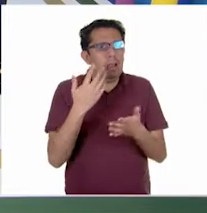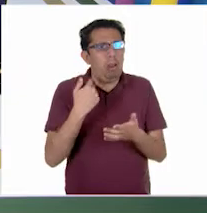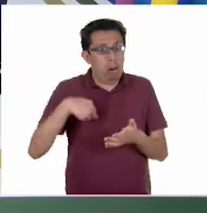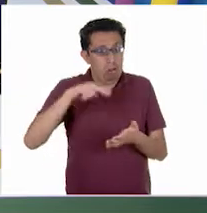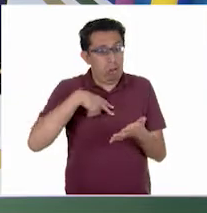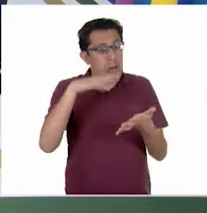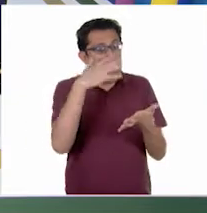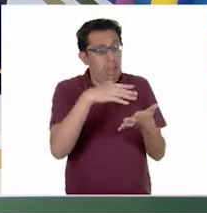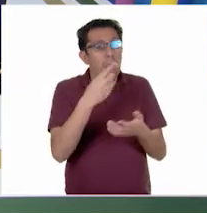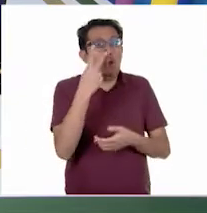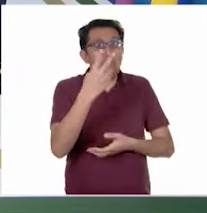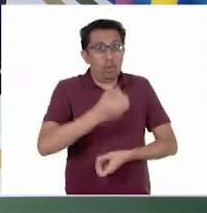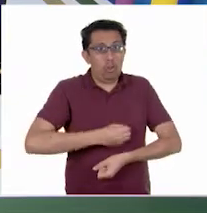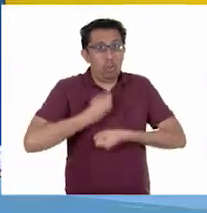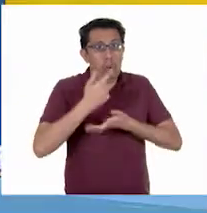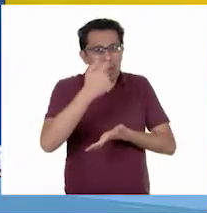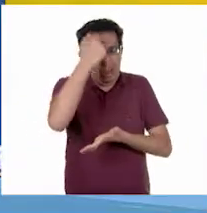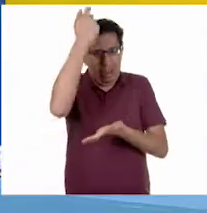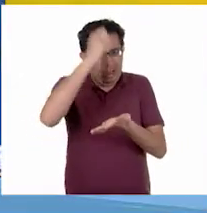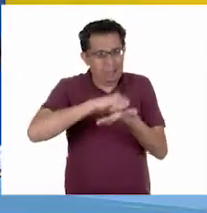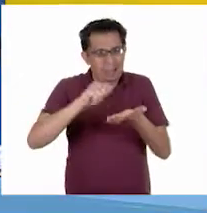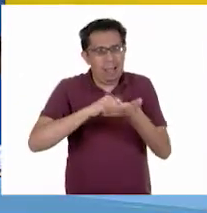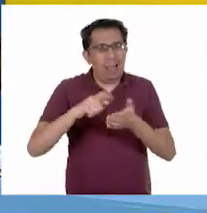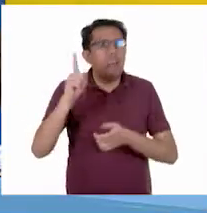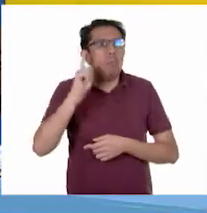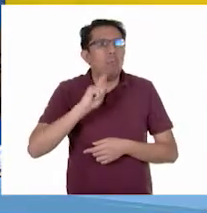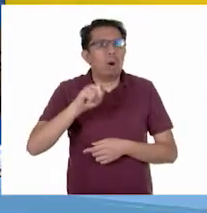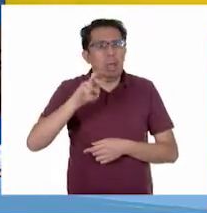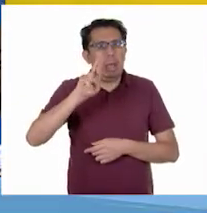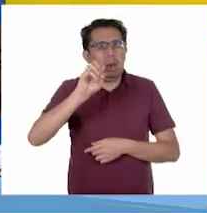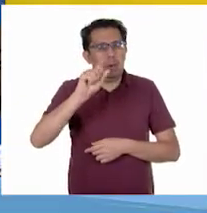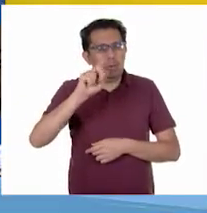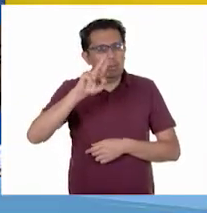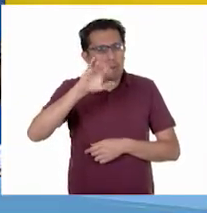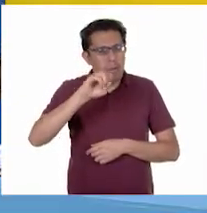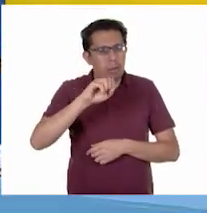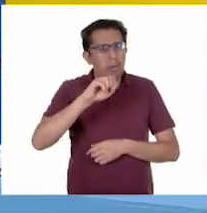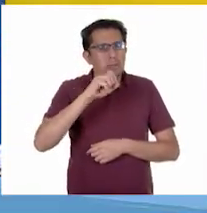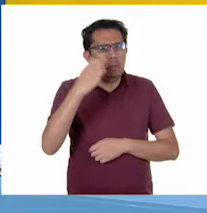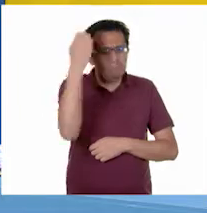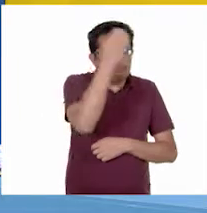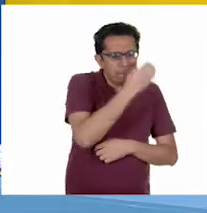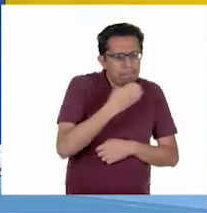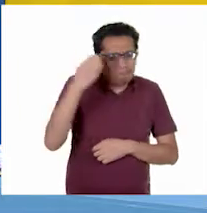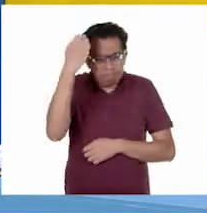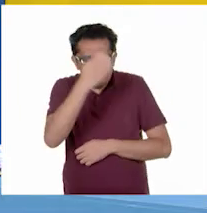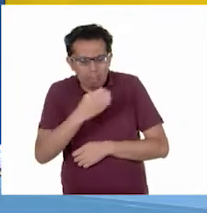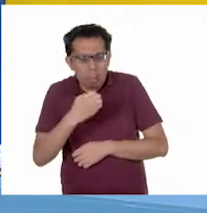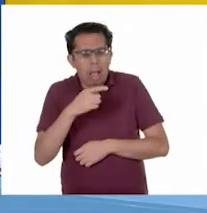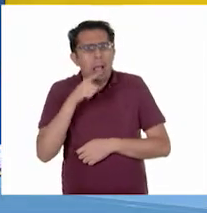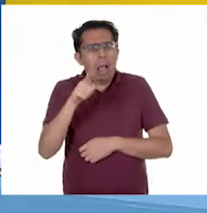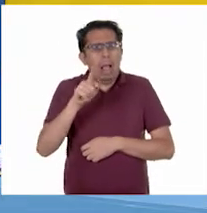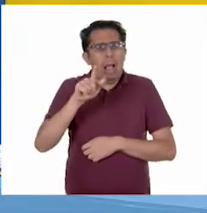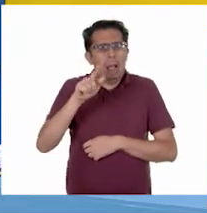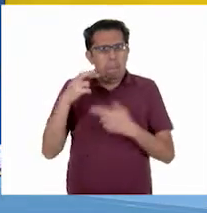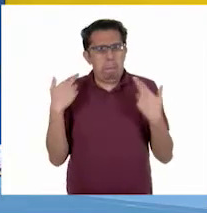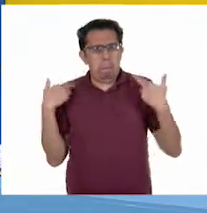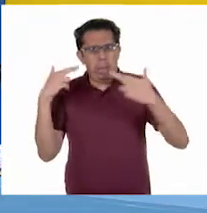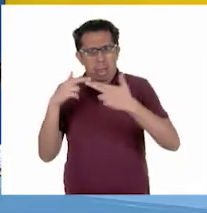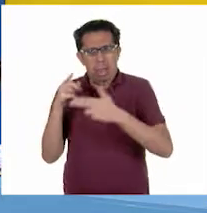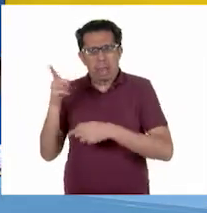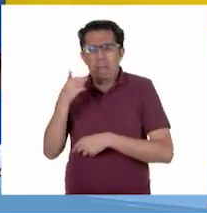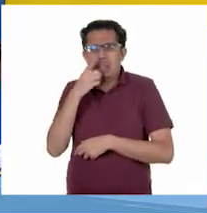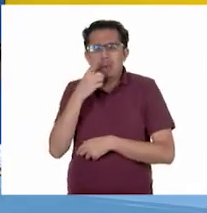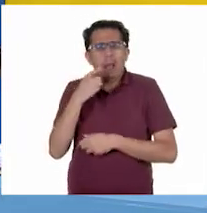mexicana Rosario Castellanos, al cuestionar cómo era el lenguaje en ambos, Larisa destacó que era predominantemente